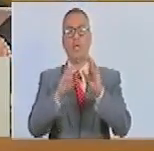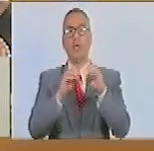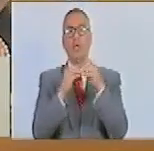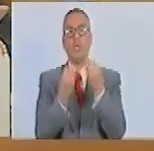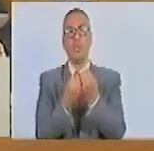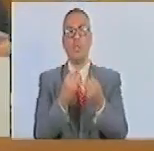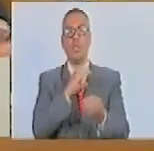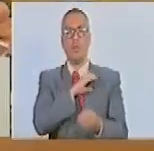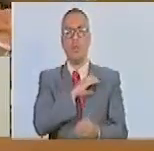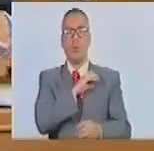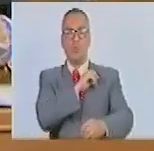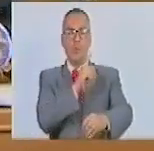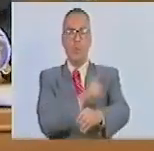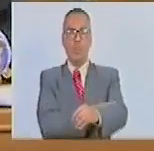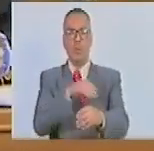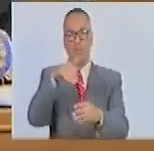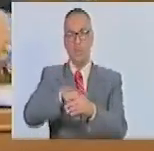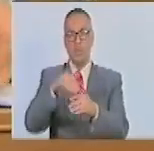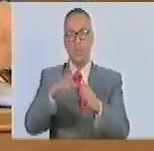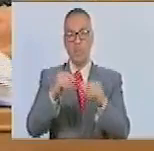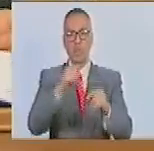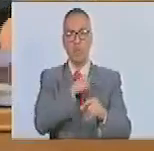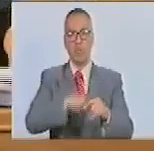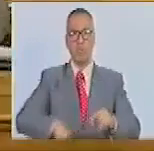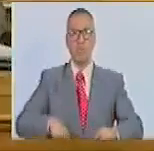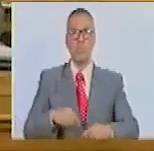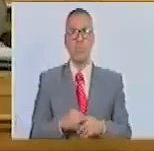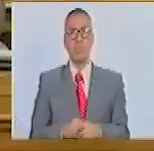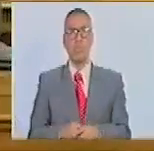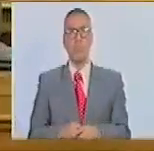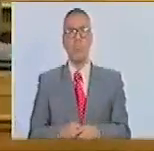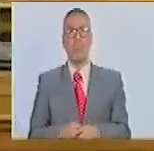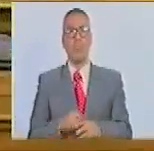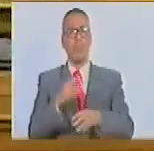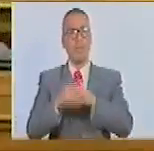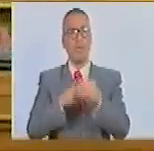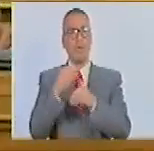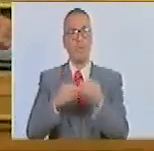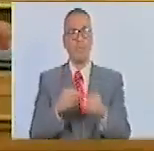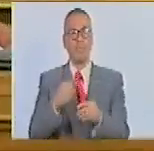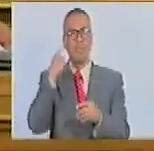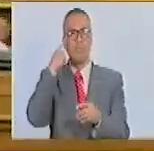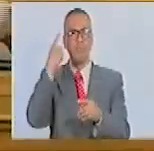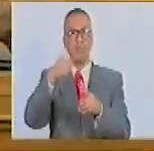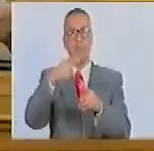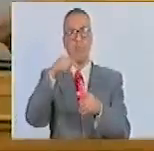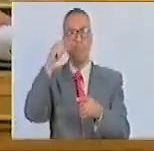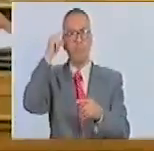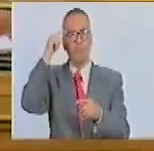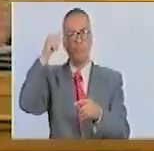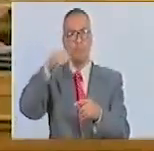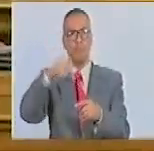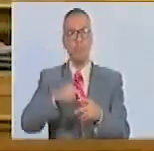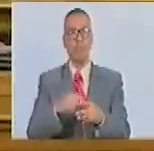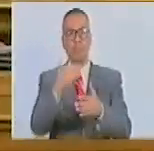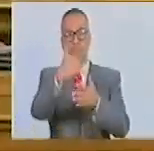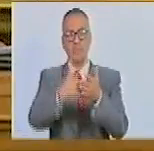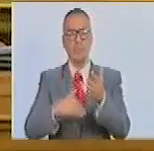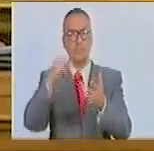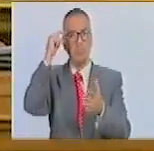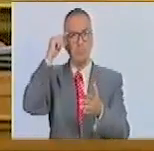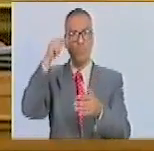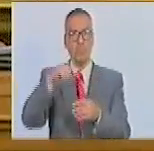del Poder Electoral. Es todo, ciudadano presidente. En consideración, la propuesta de orden del